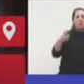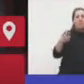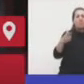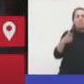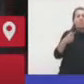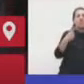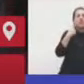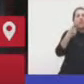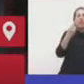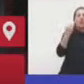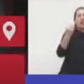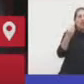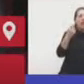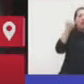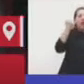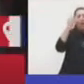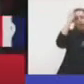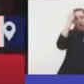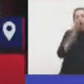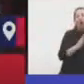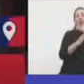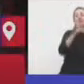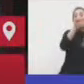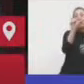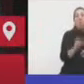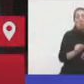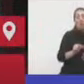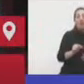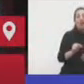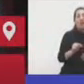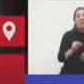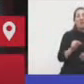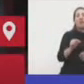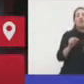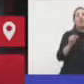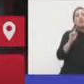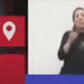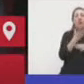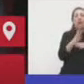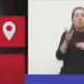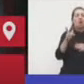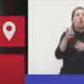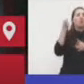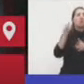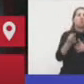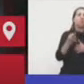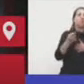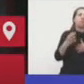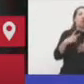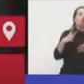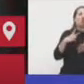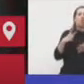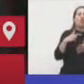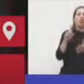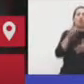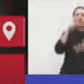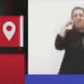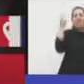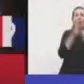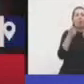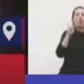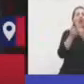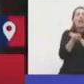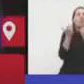que quiera, poniendo la caripela, poniendo tu documento y sabiendo quién sos. Me parece que el